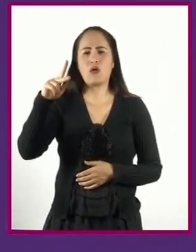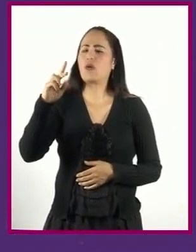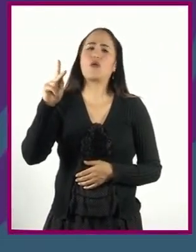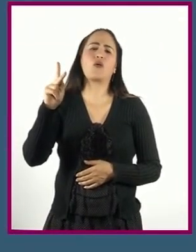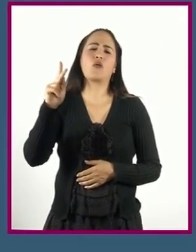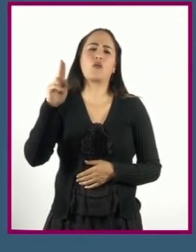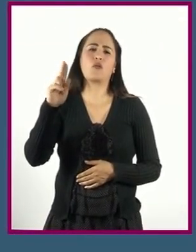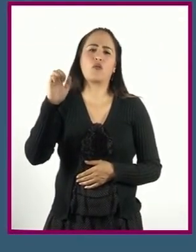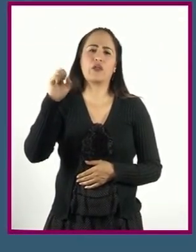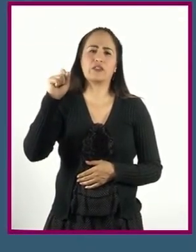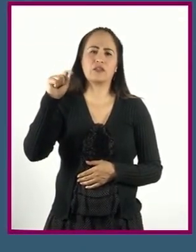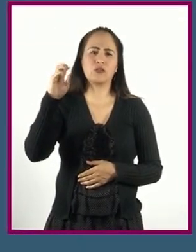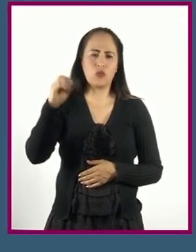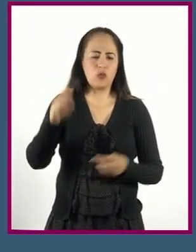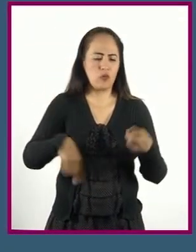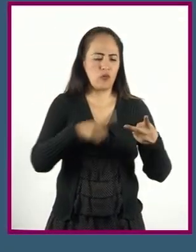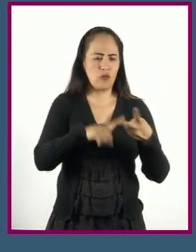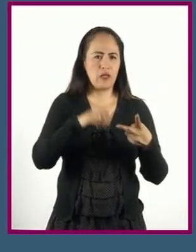mezcla.